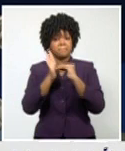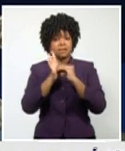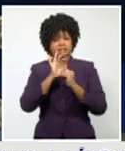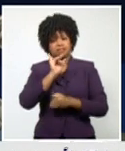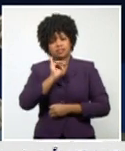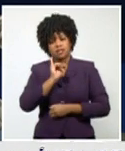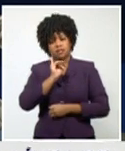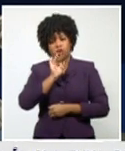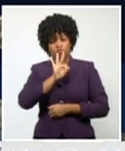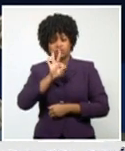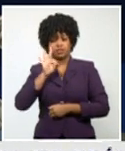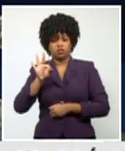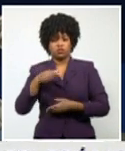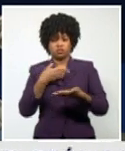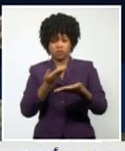1.688 muestras,